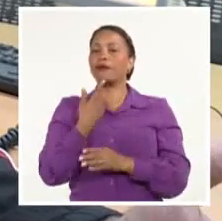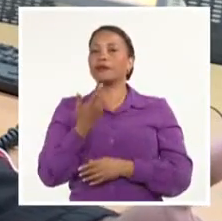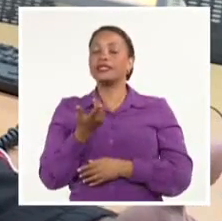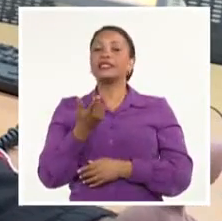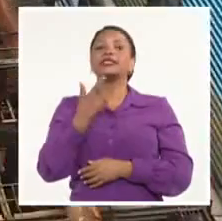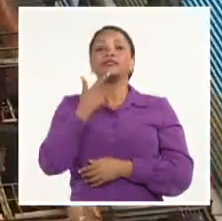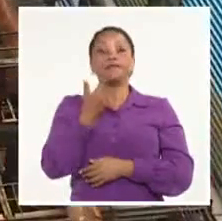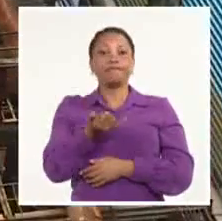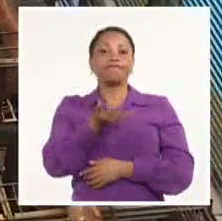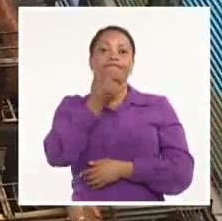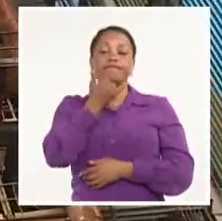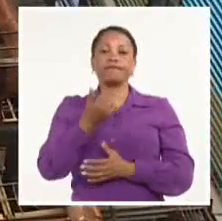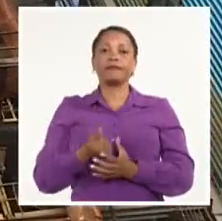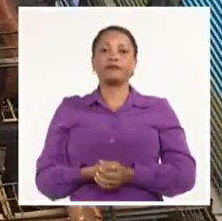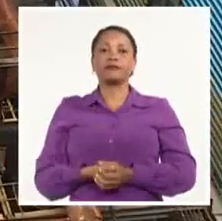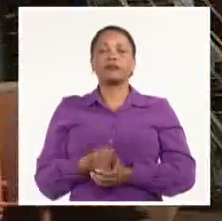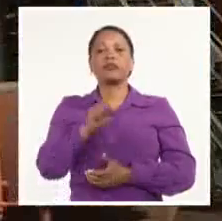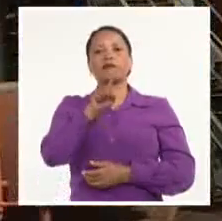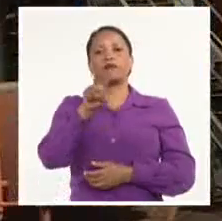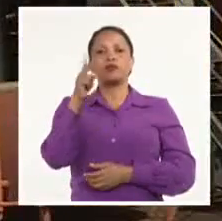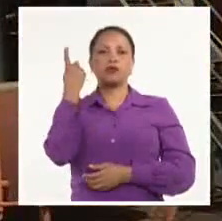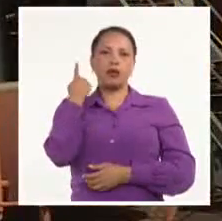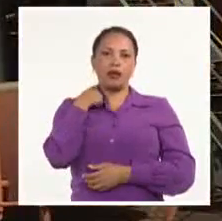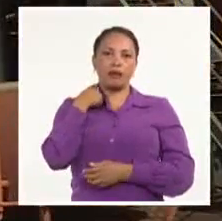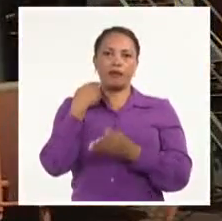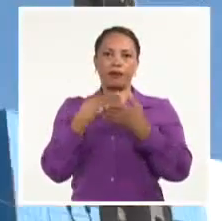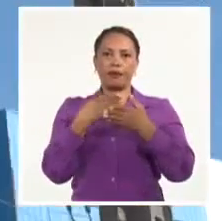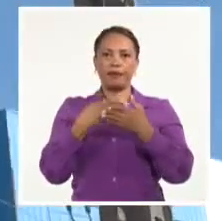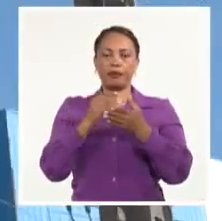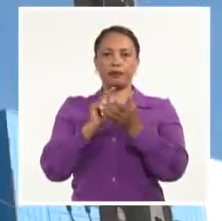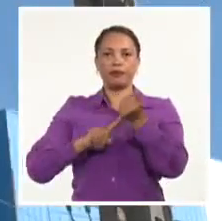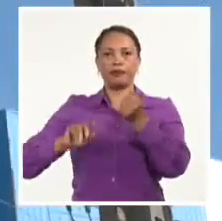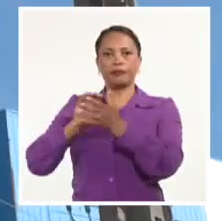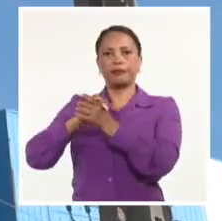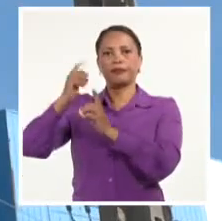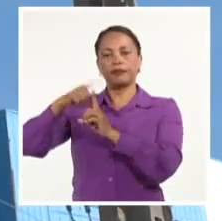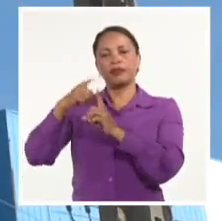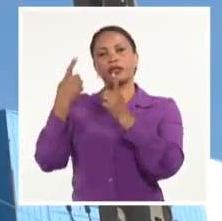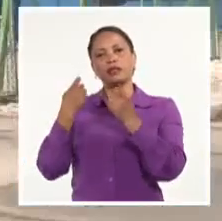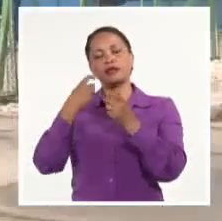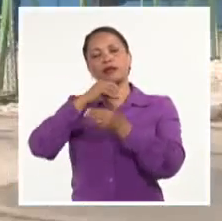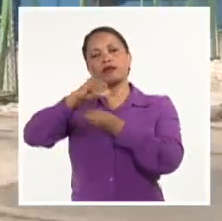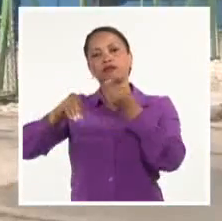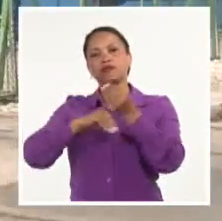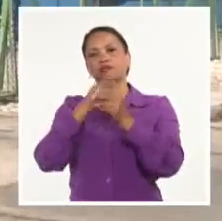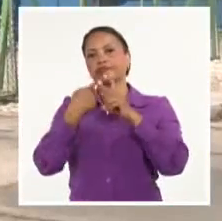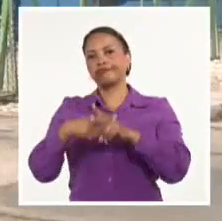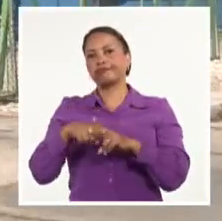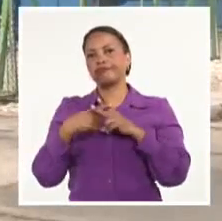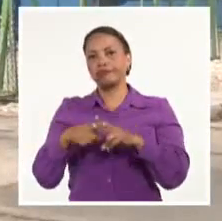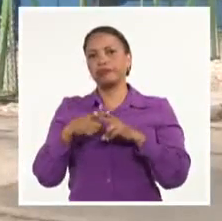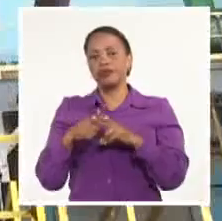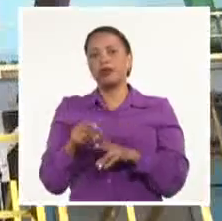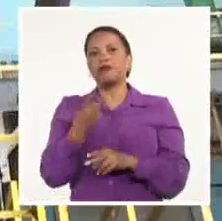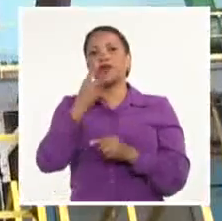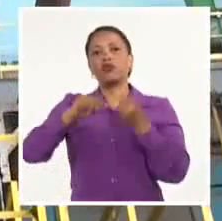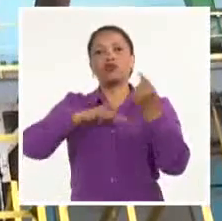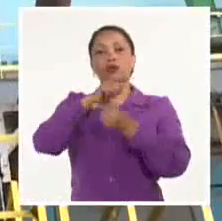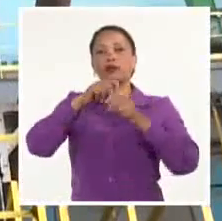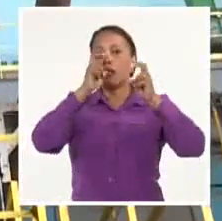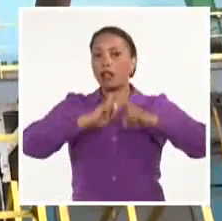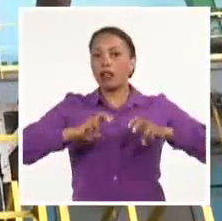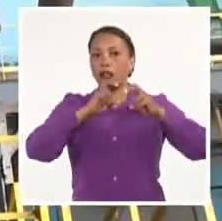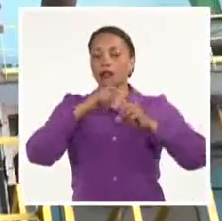a la hora de explotarla. Desde hace 12 años, la termoeléctrica matancera necesita de un mantenimiento capital. De hecho, 2 ciclos de revisiones profundas